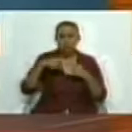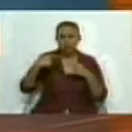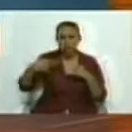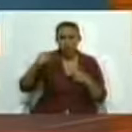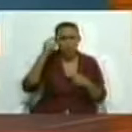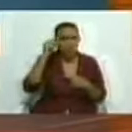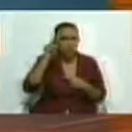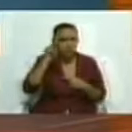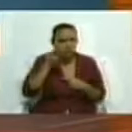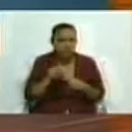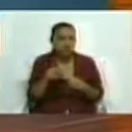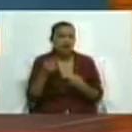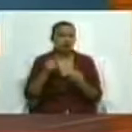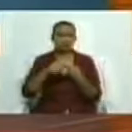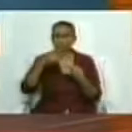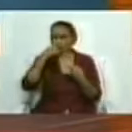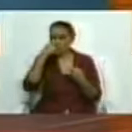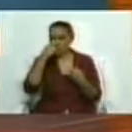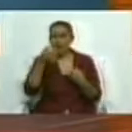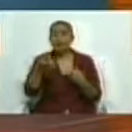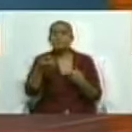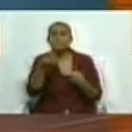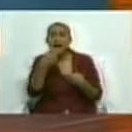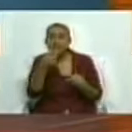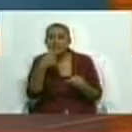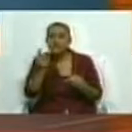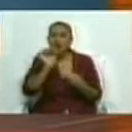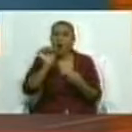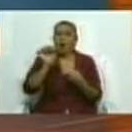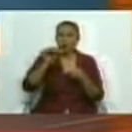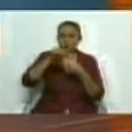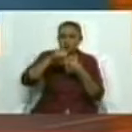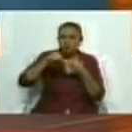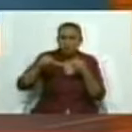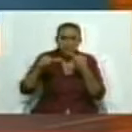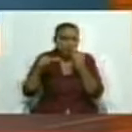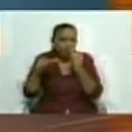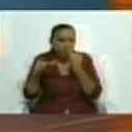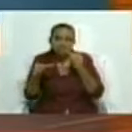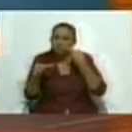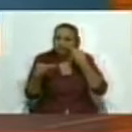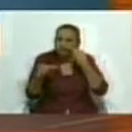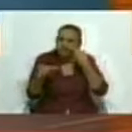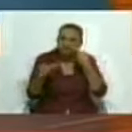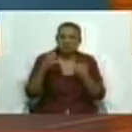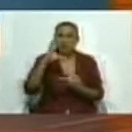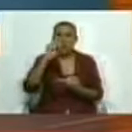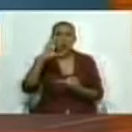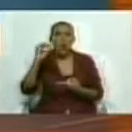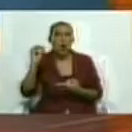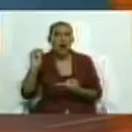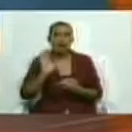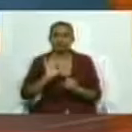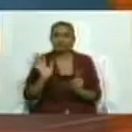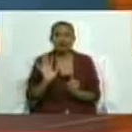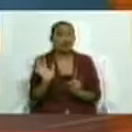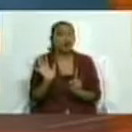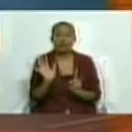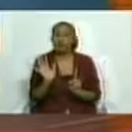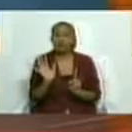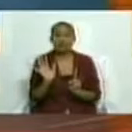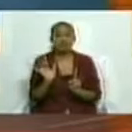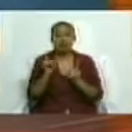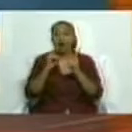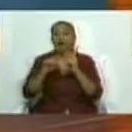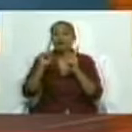ni el crack ni ni los huelepega ni el tui ni la coca es el fentanilo que